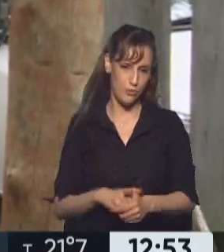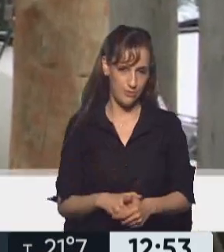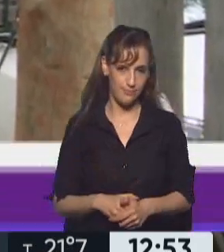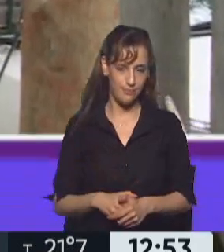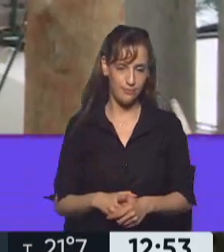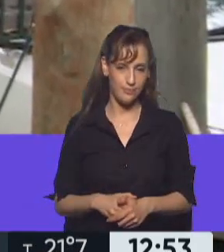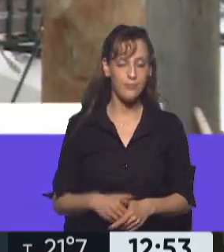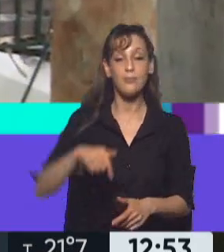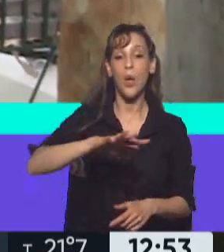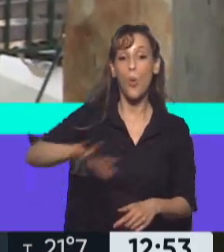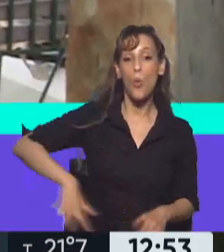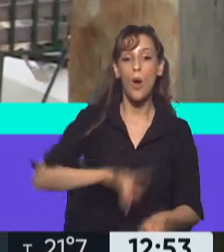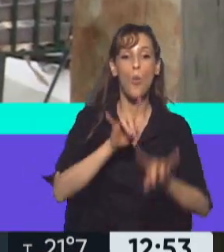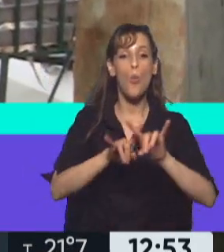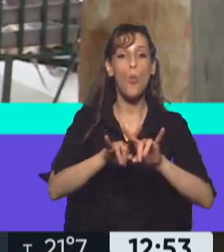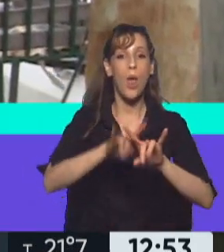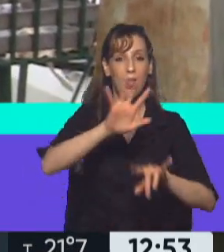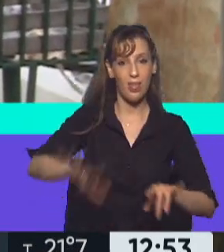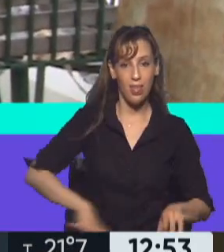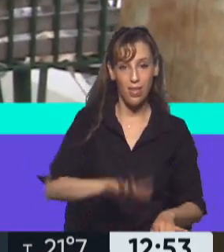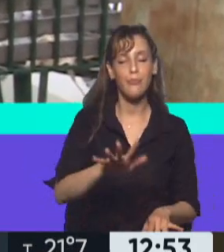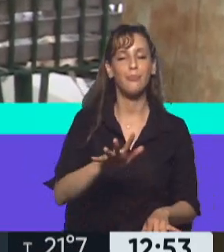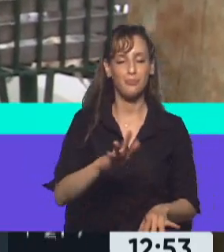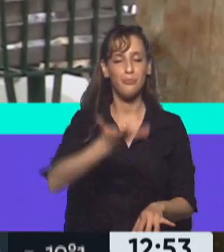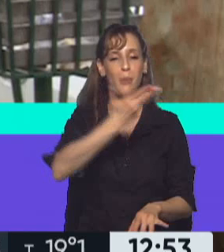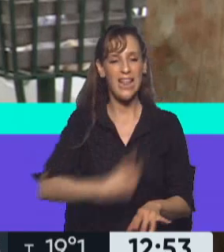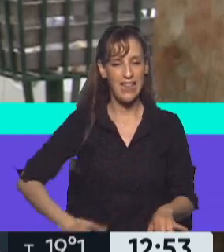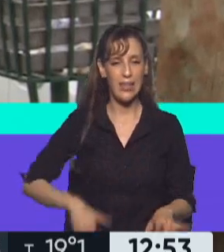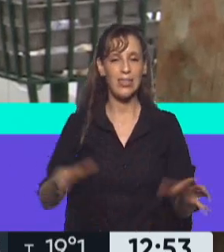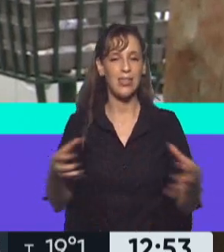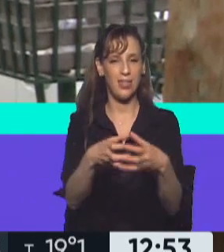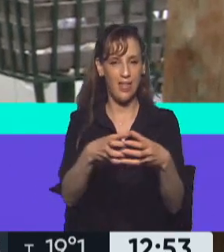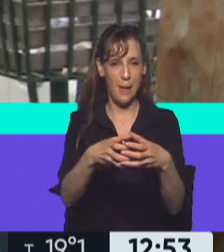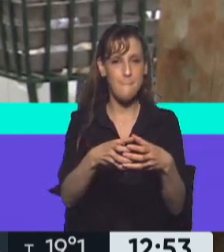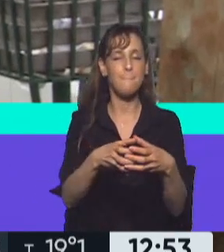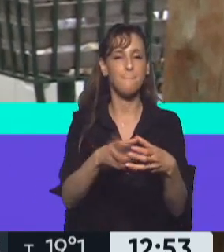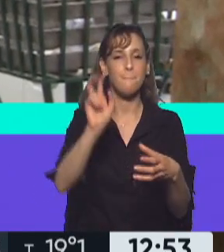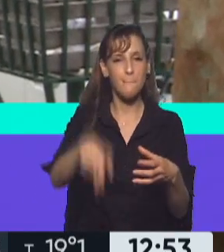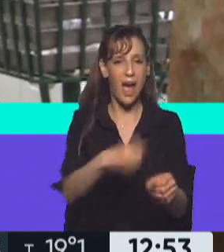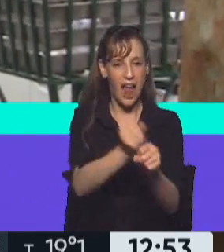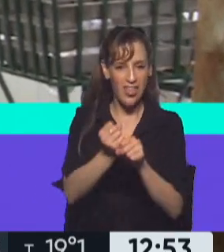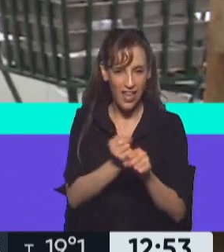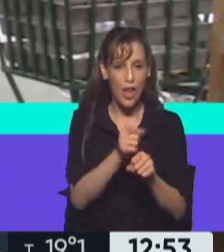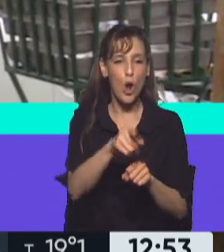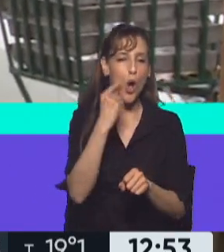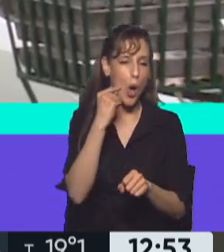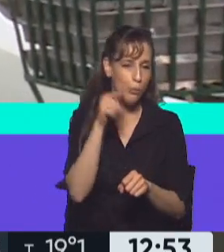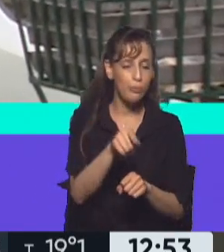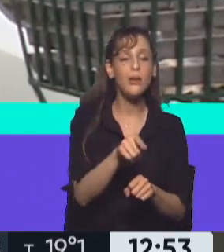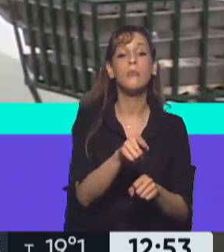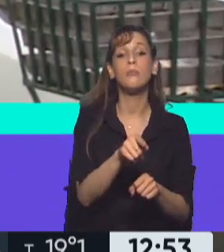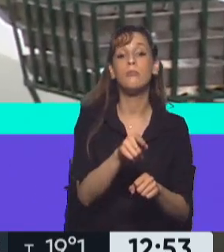Estamos en Wilde. Bueno, Gastón Mora es el presidente del Centro de Panaderos de aquí de Avellaneda, junto a los